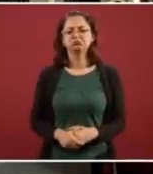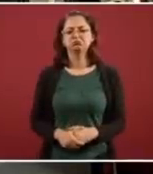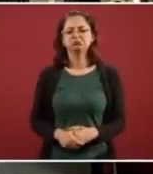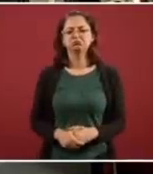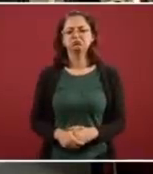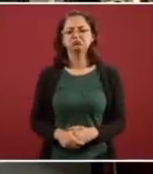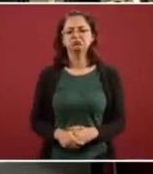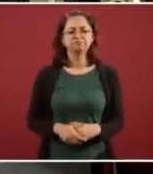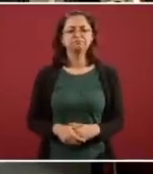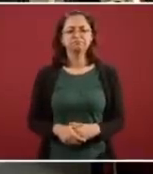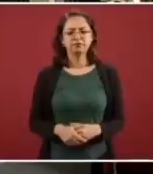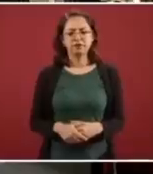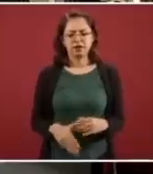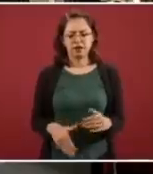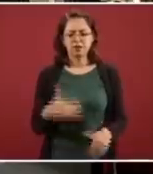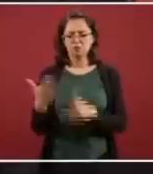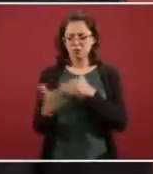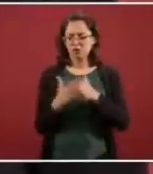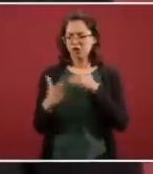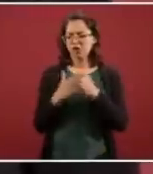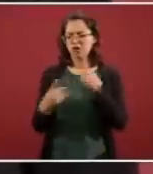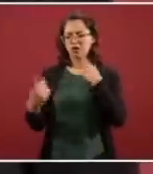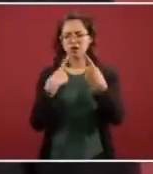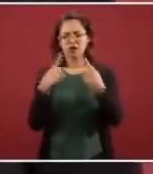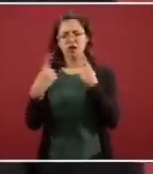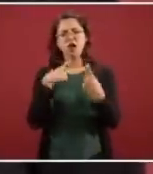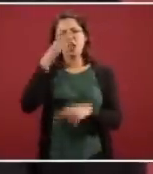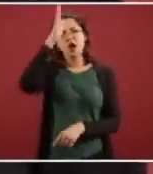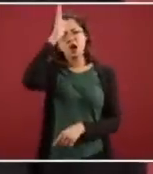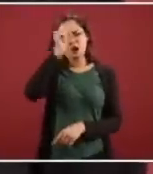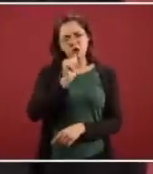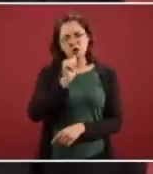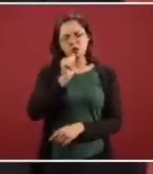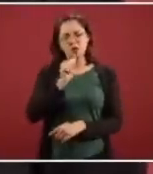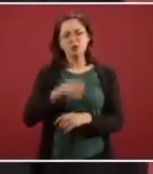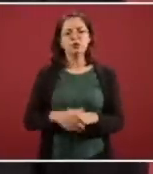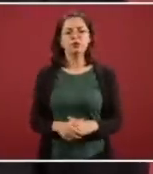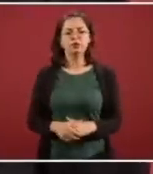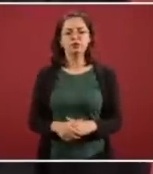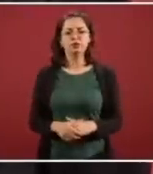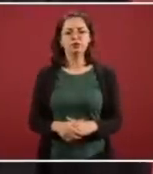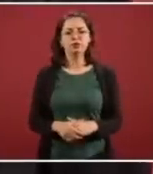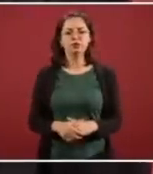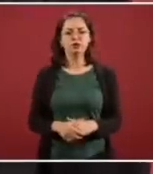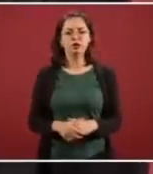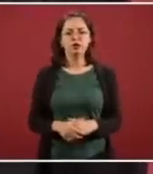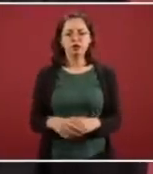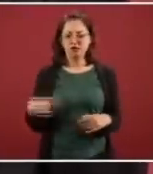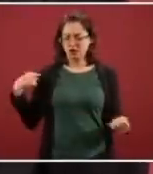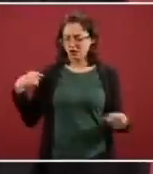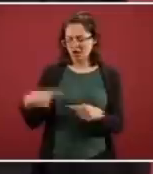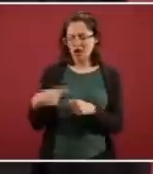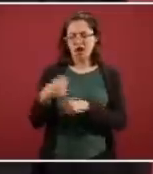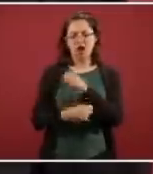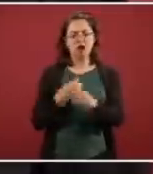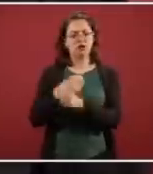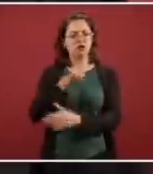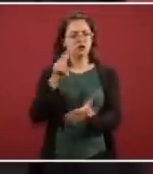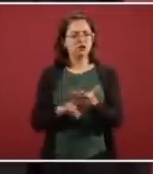vamos a llegar a un acuerdo, como se logró para este año.